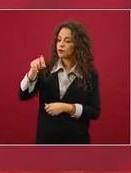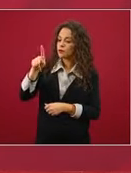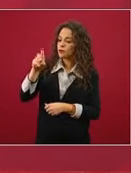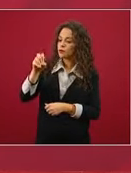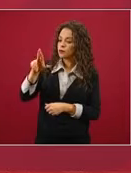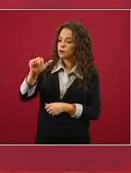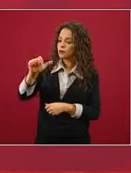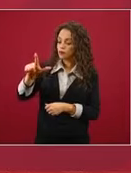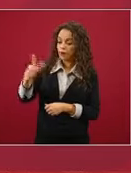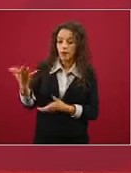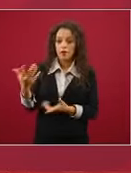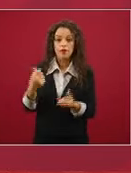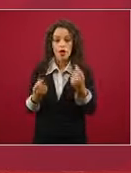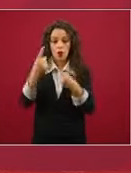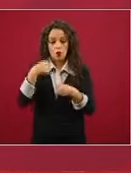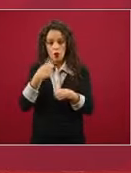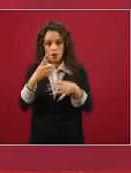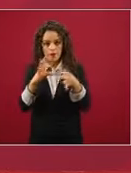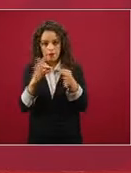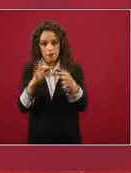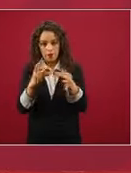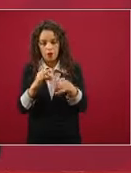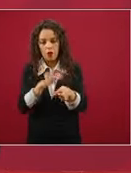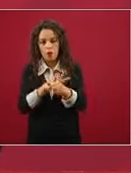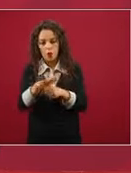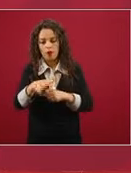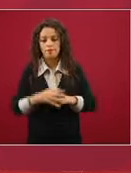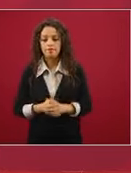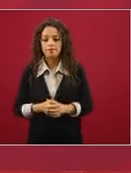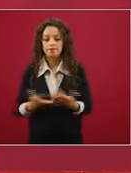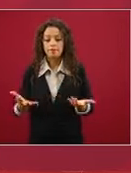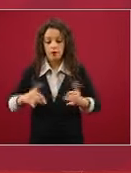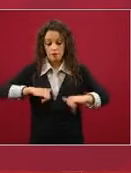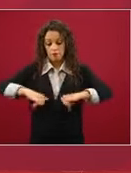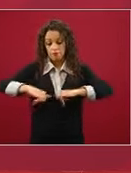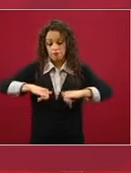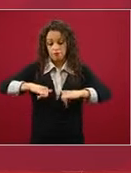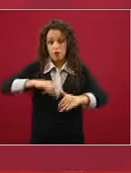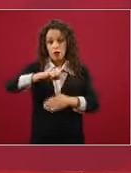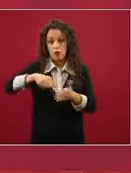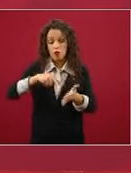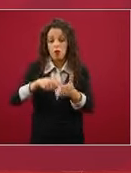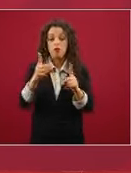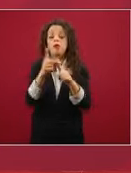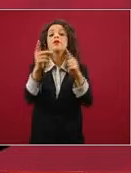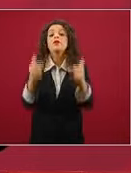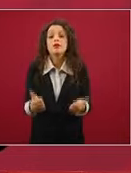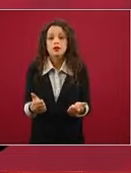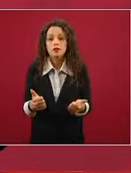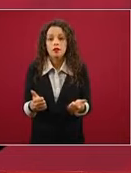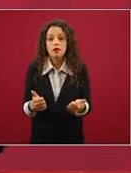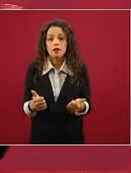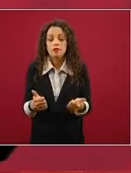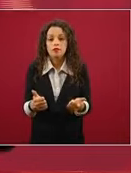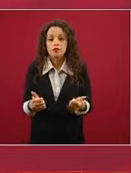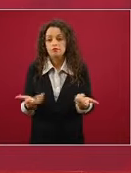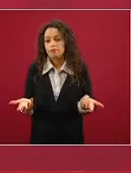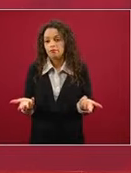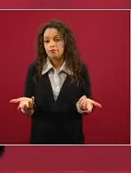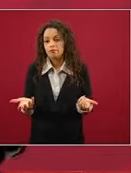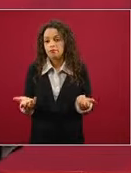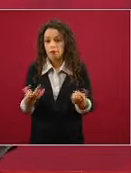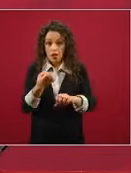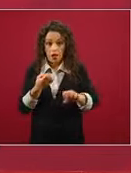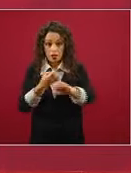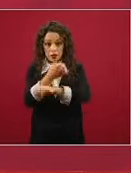Algunos que puedo mencionar son la geografía. No es lo mismo estados que son llanos a estados